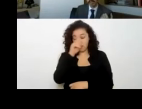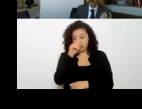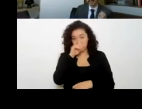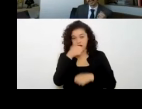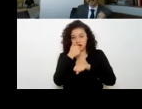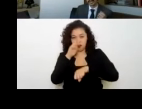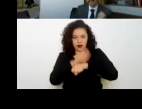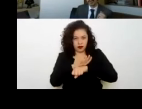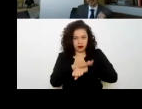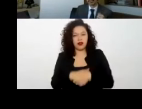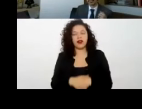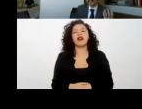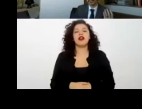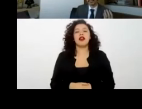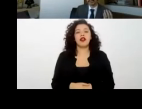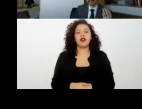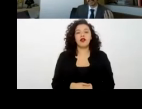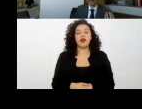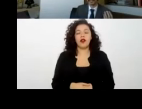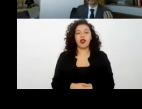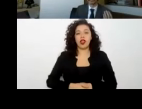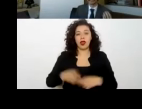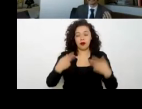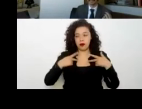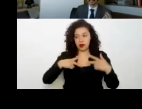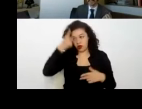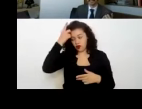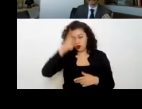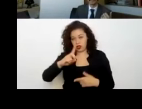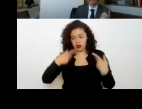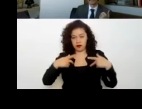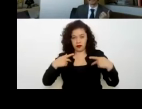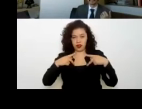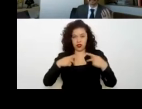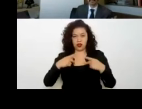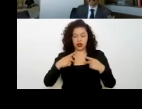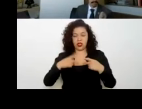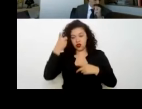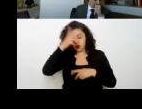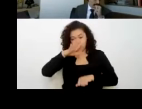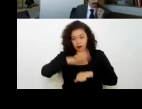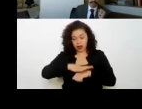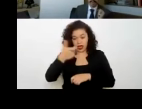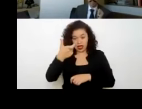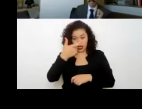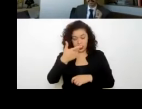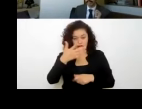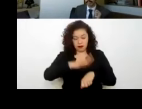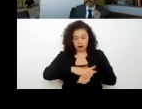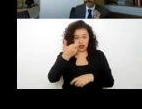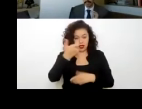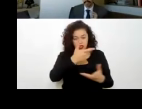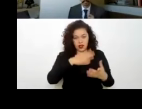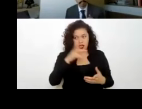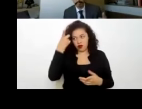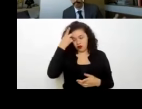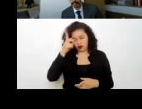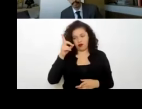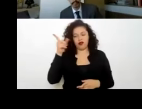administración o los dueños o los principales accionistas de una empresa. En una persona física, vamos a pensar